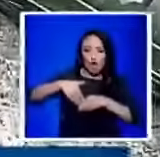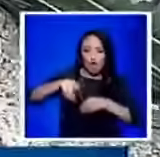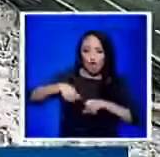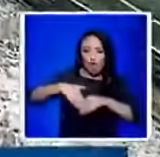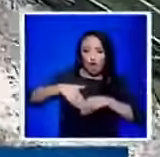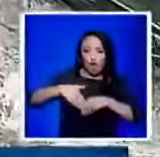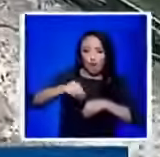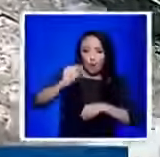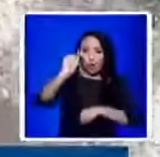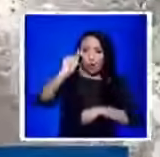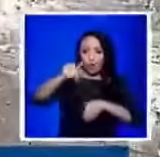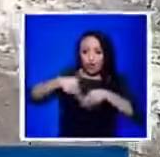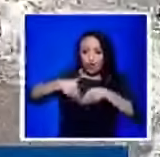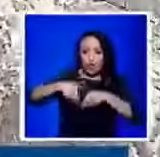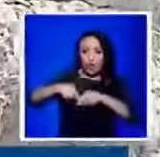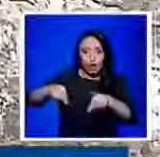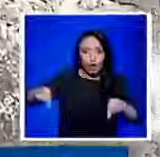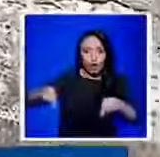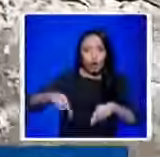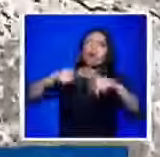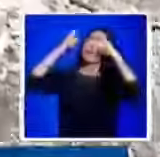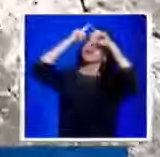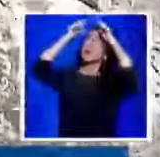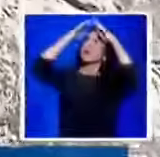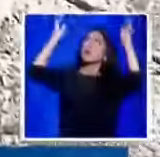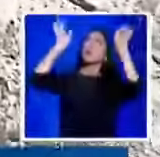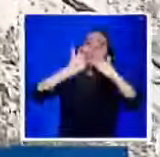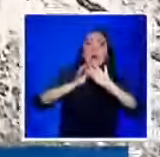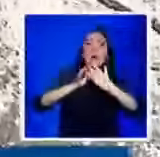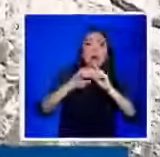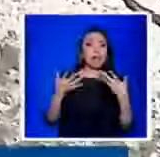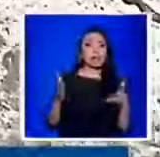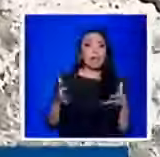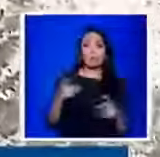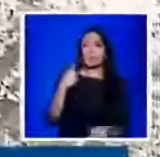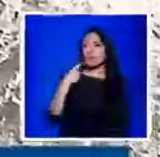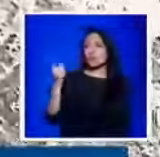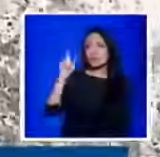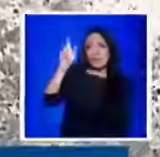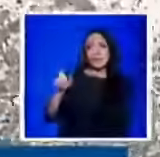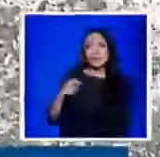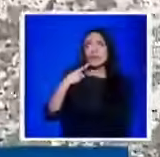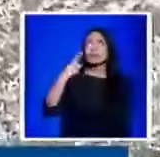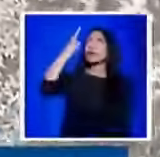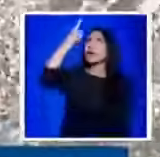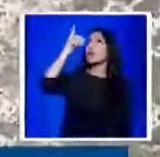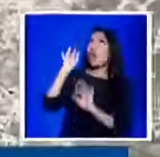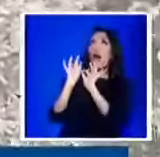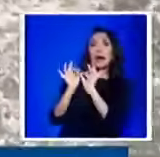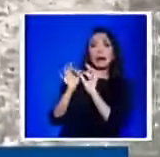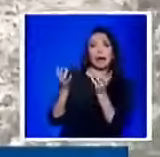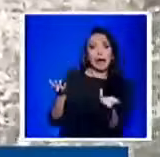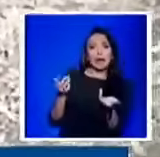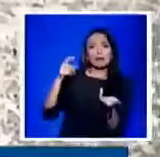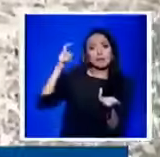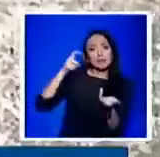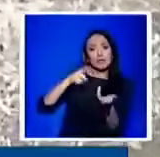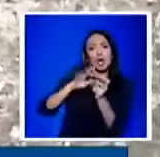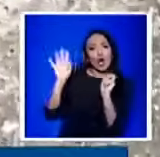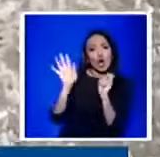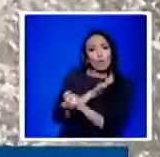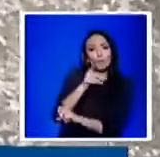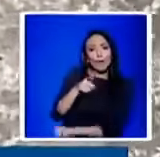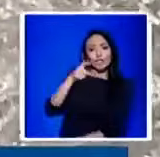afectado por la explosión. Y esto es lo que los vecinos han denunciado. Esto es lo que ellos quieren, pues es que se